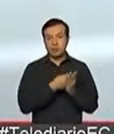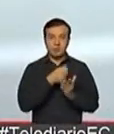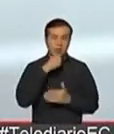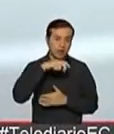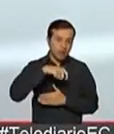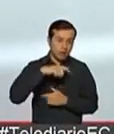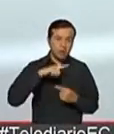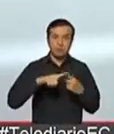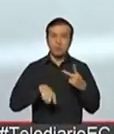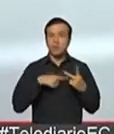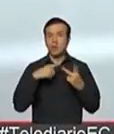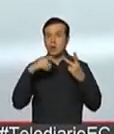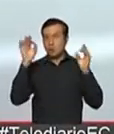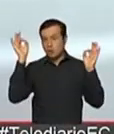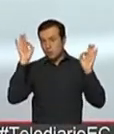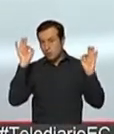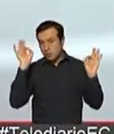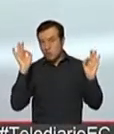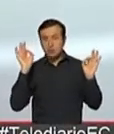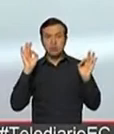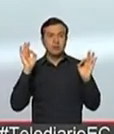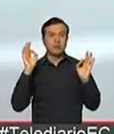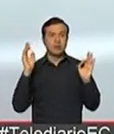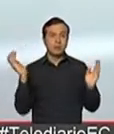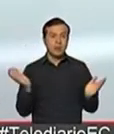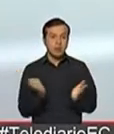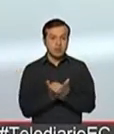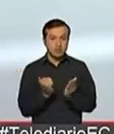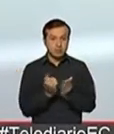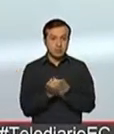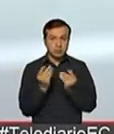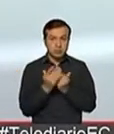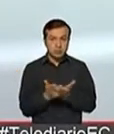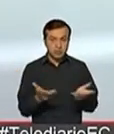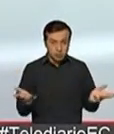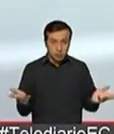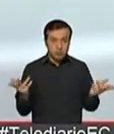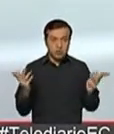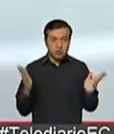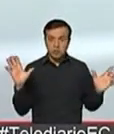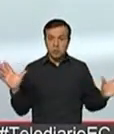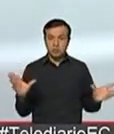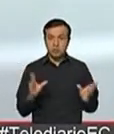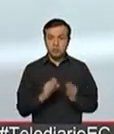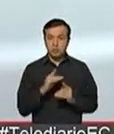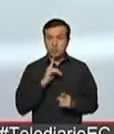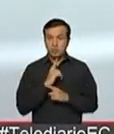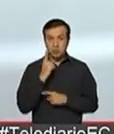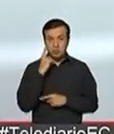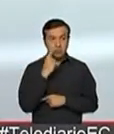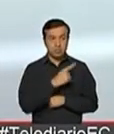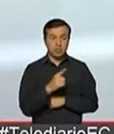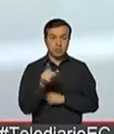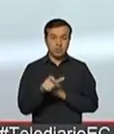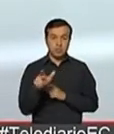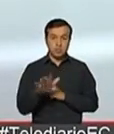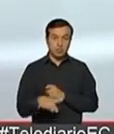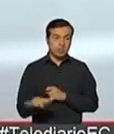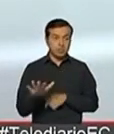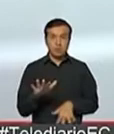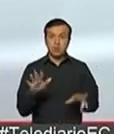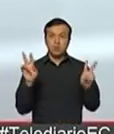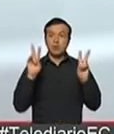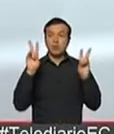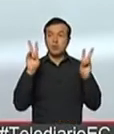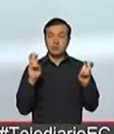buen consumo de energía eléctrica, cómo se manejan los desechos orgánicos, sólidos, cómo se presenta a la ciudadanía el